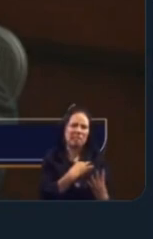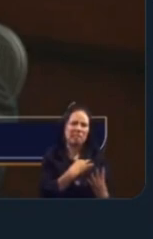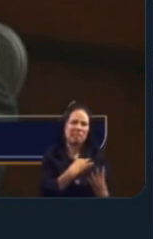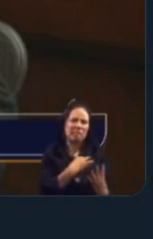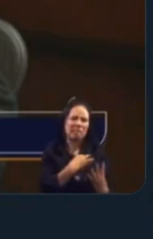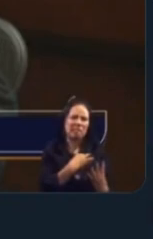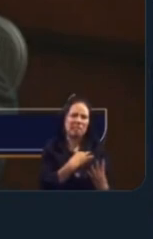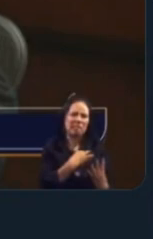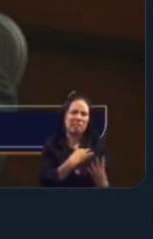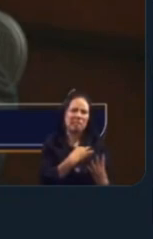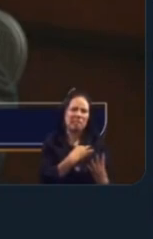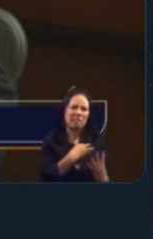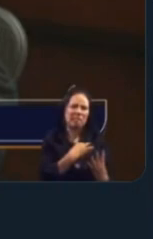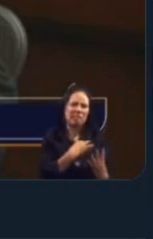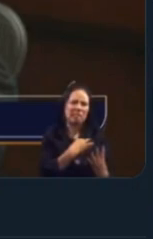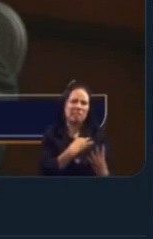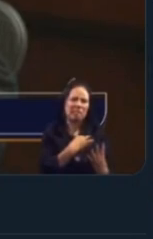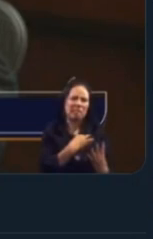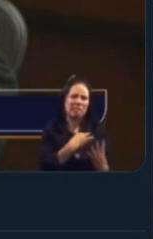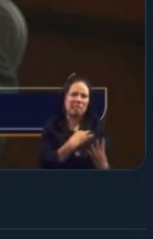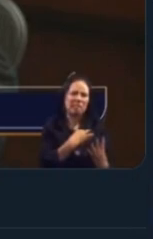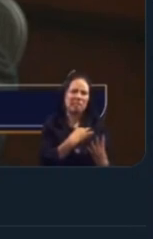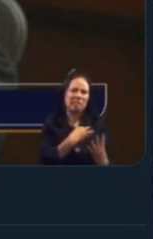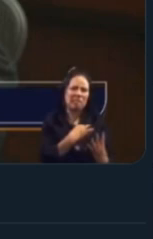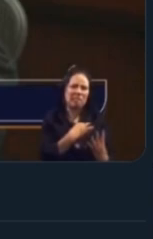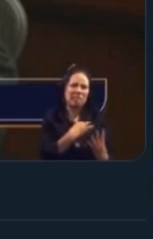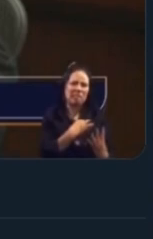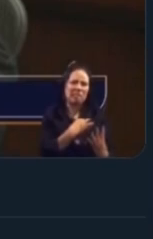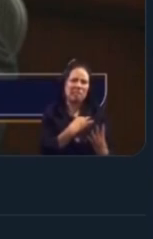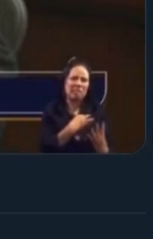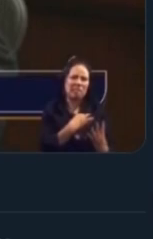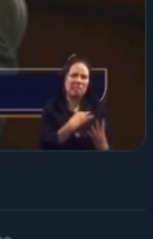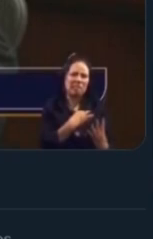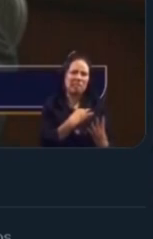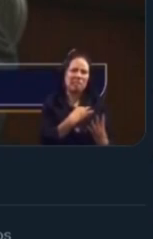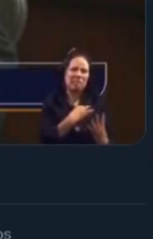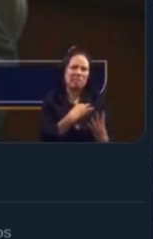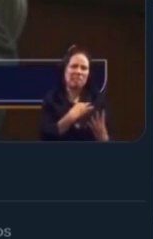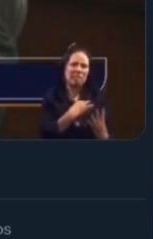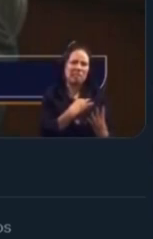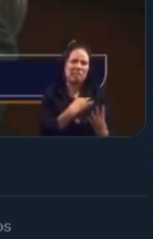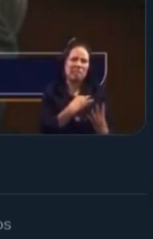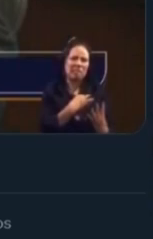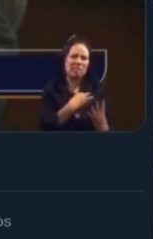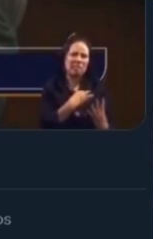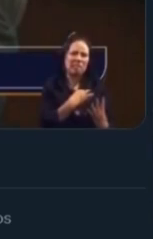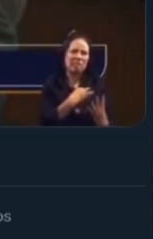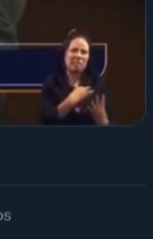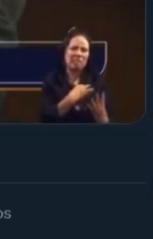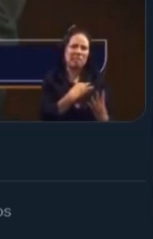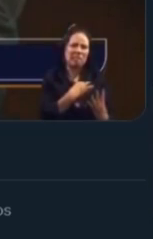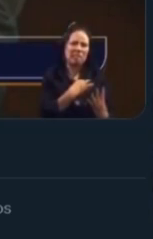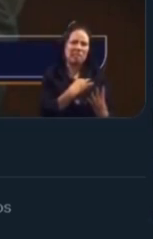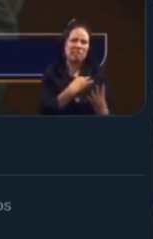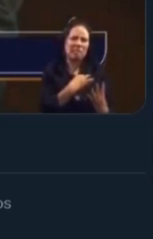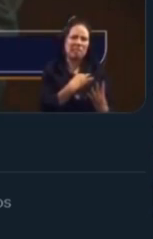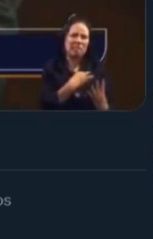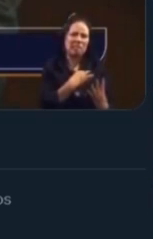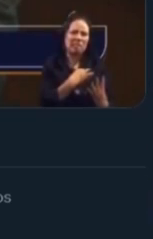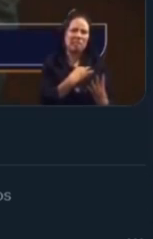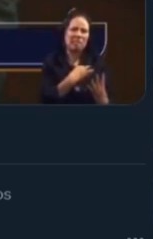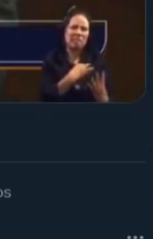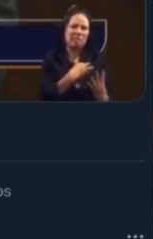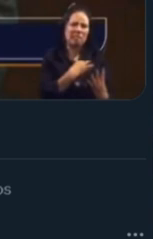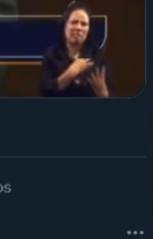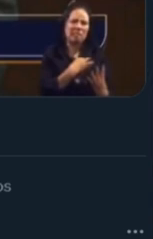y es financiar una movilización tal como lo hizo en el paro violento del 2021 cuando era oposición